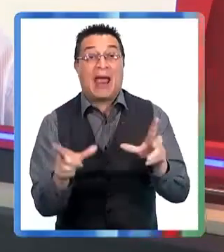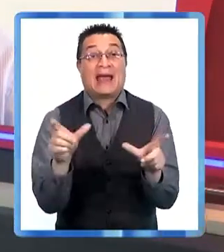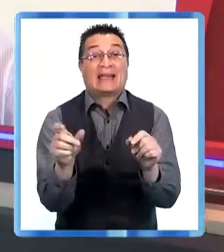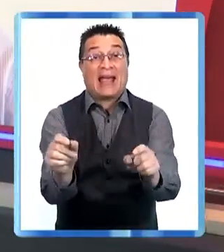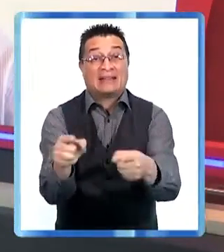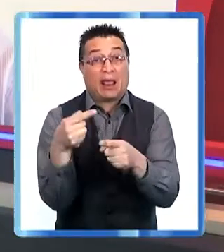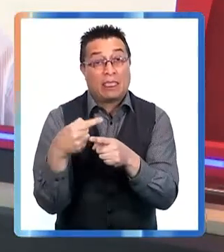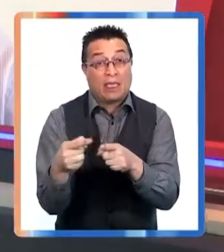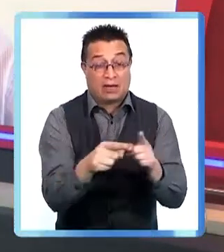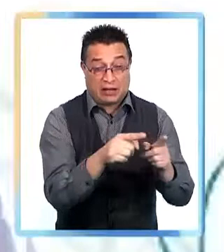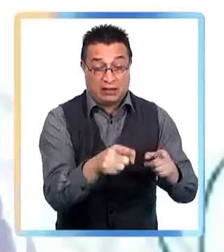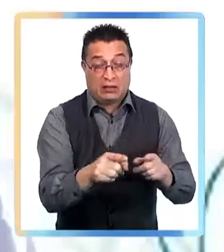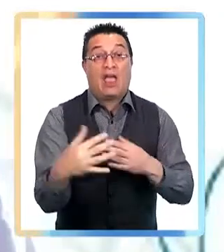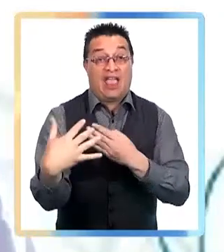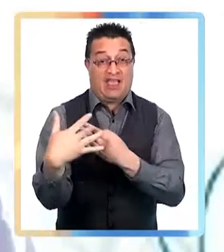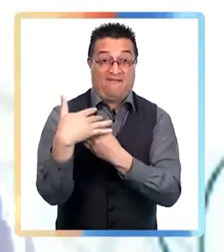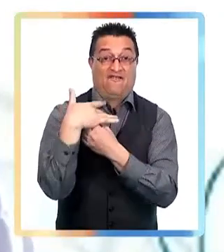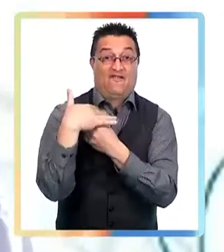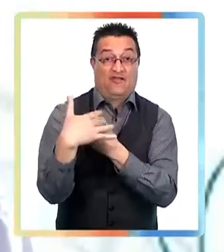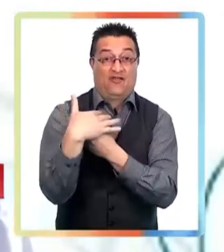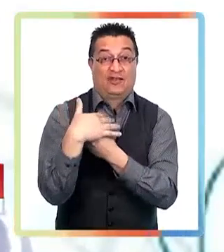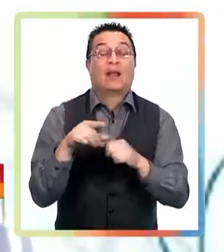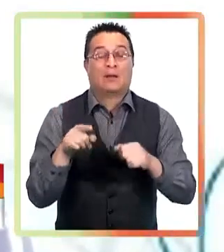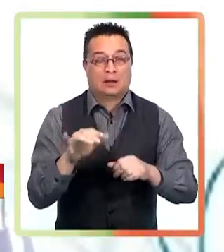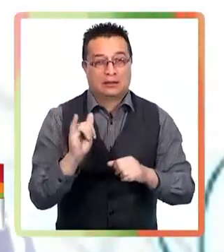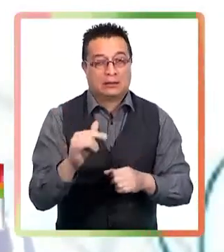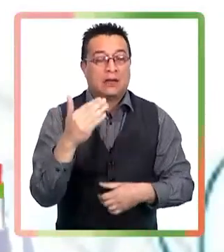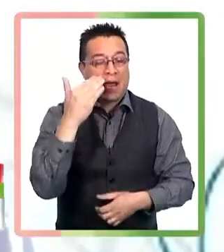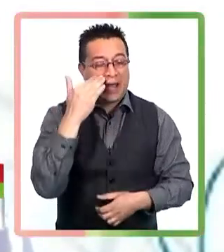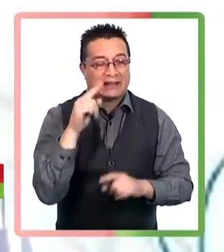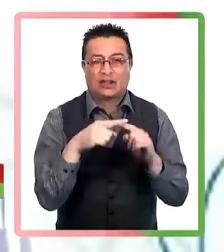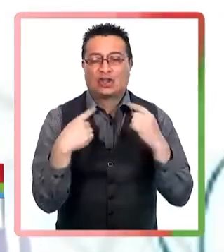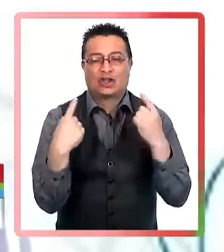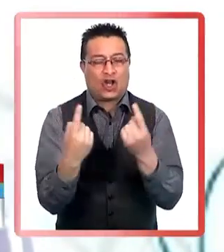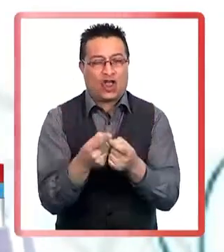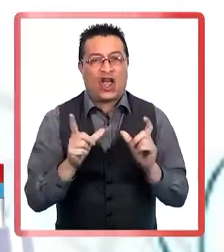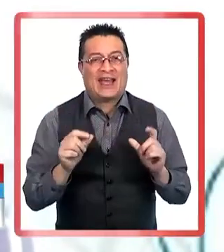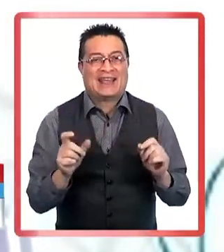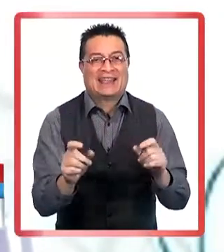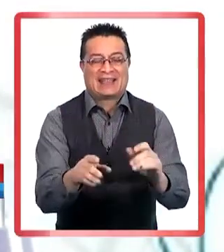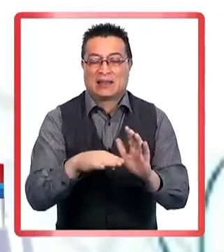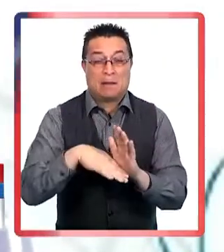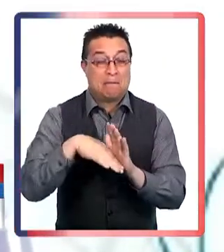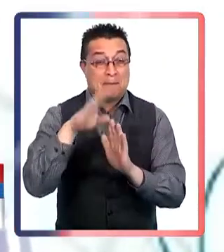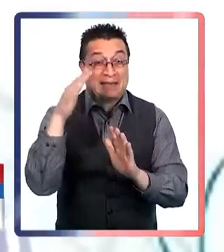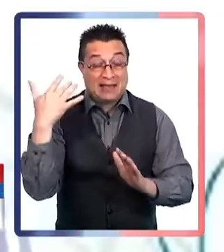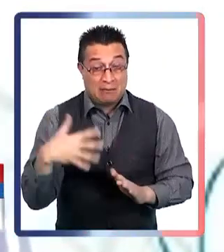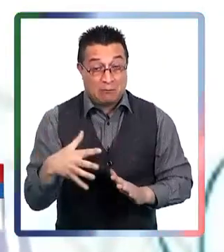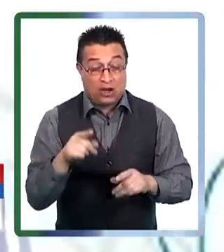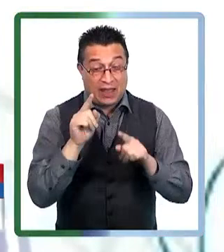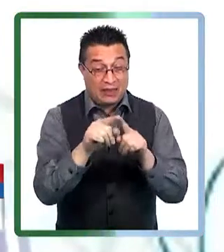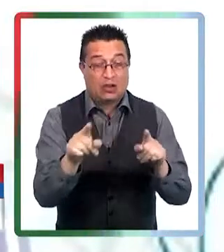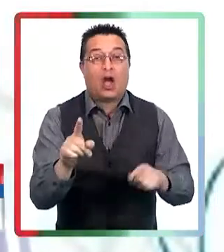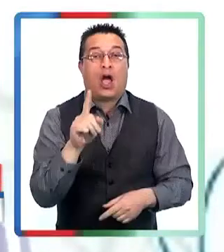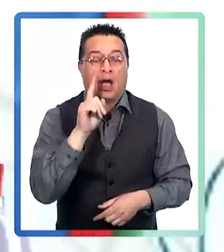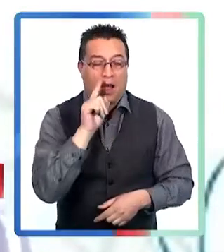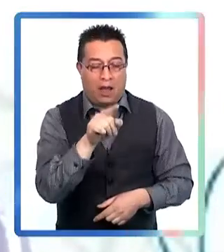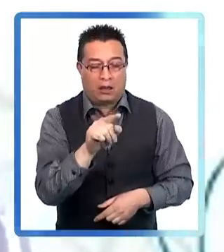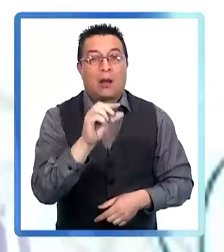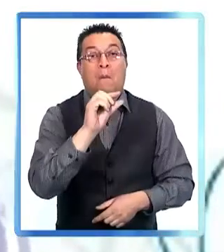cáncer distintos. Es así, está asociado a prácticamente todos los cánceres del organismo, los más